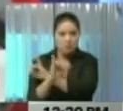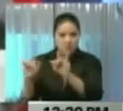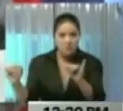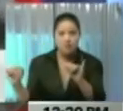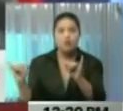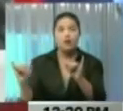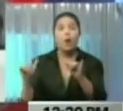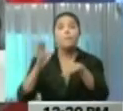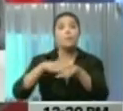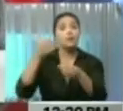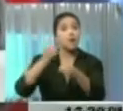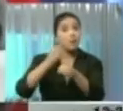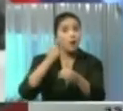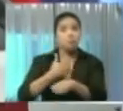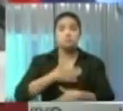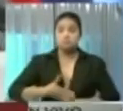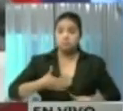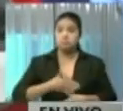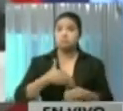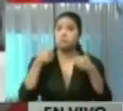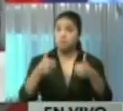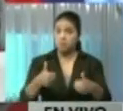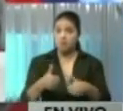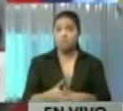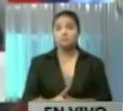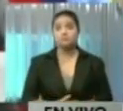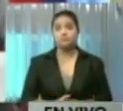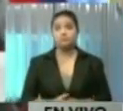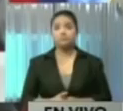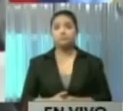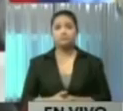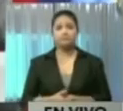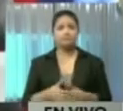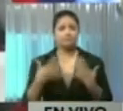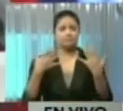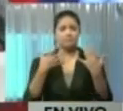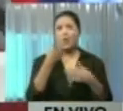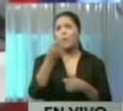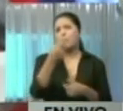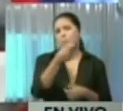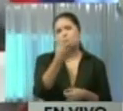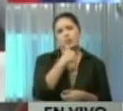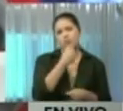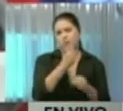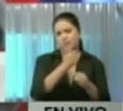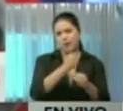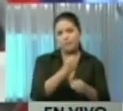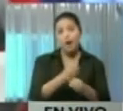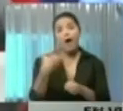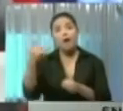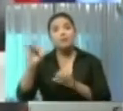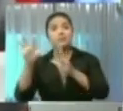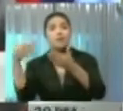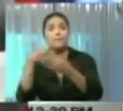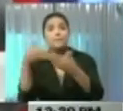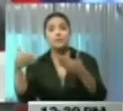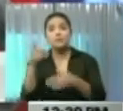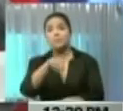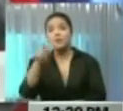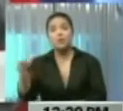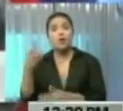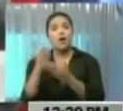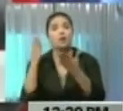país donde el empleo es pleno y prácticamente con índices de desempleo muy bajos, y donde hay 10 millones de compatriotas estudiando,